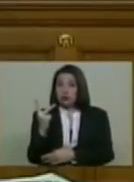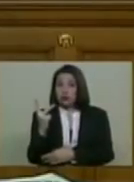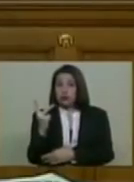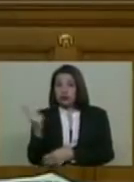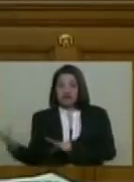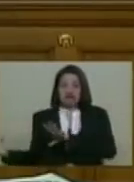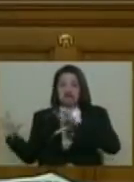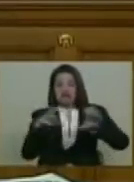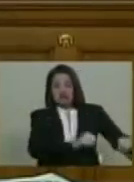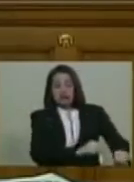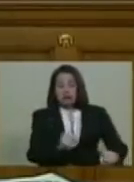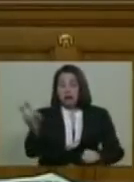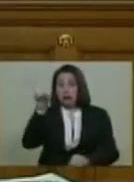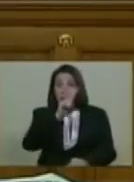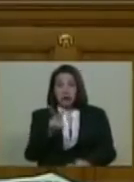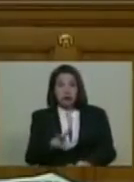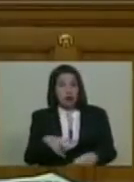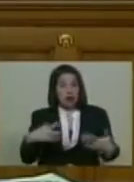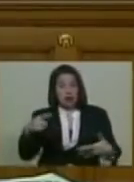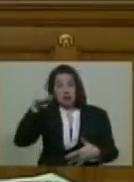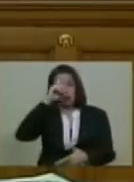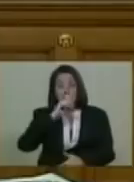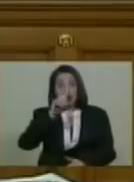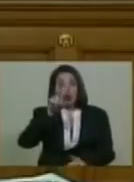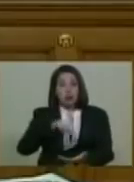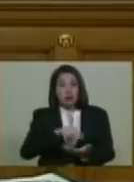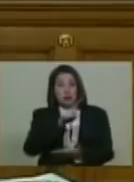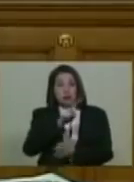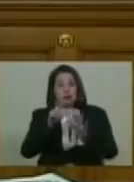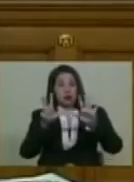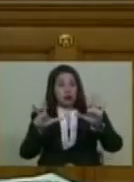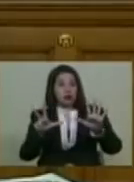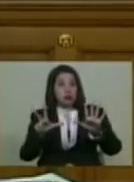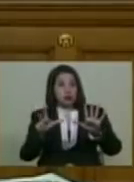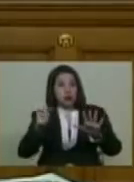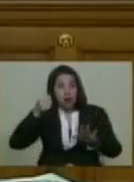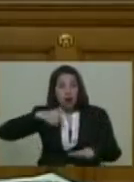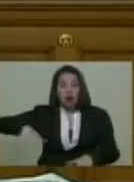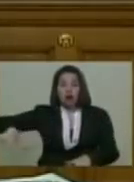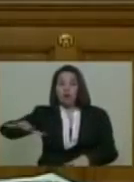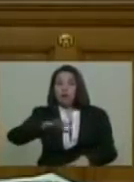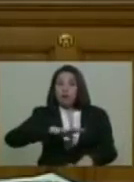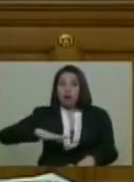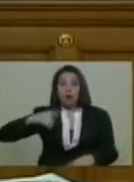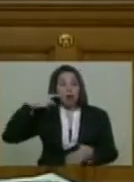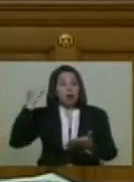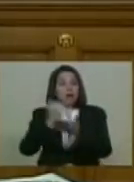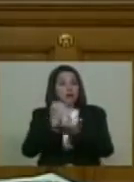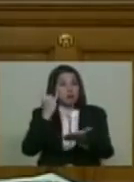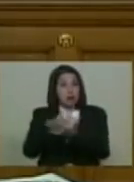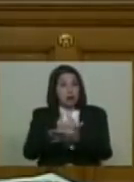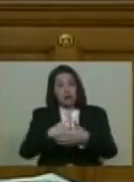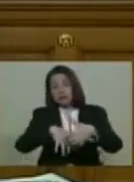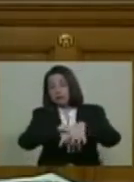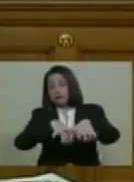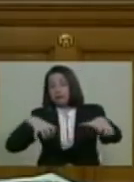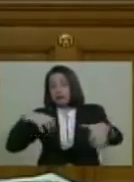y sobre todo en este año 2018 en donde el pueblo tiene la gran prueba de la acción